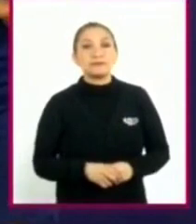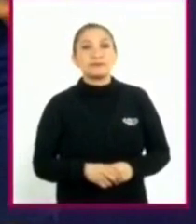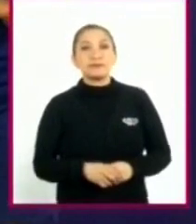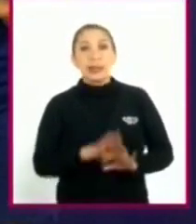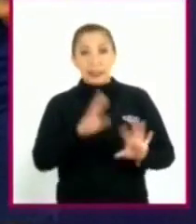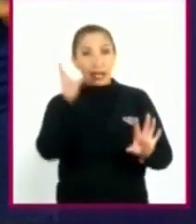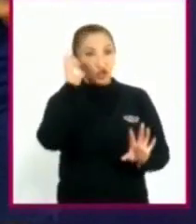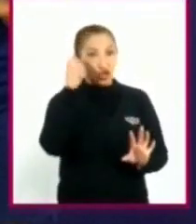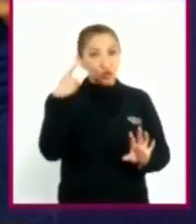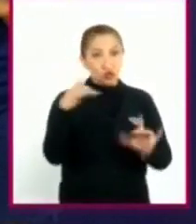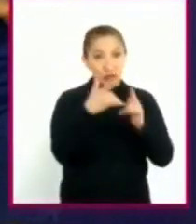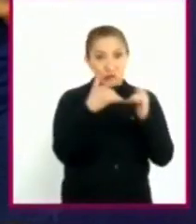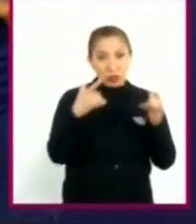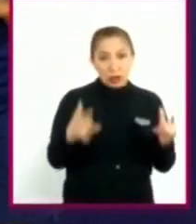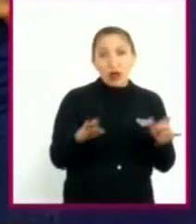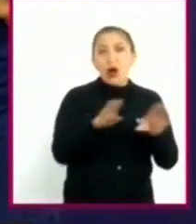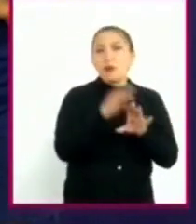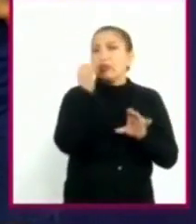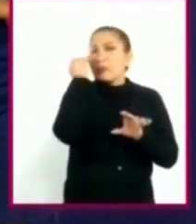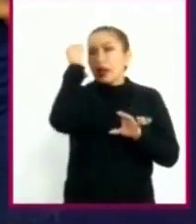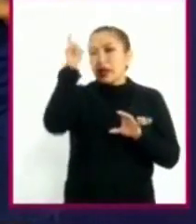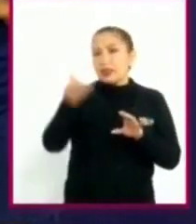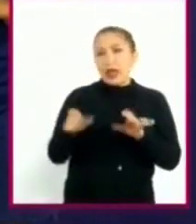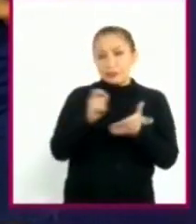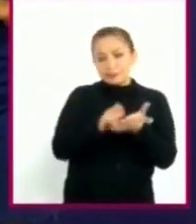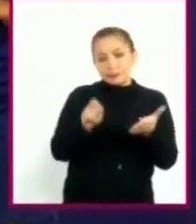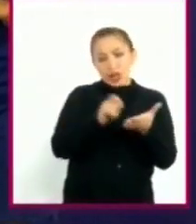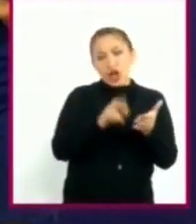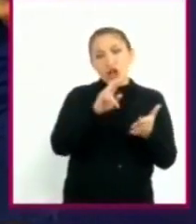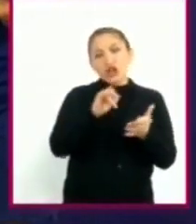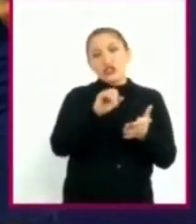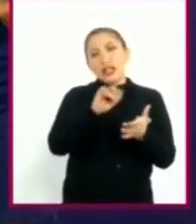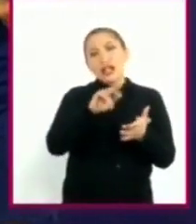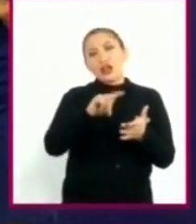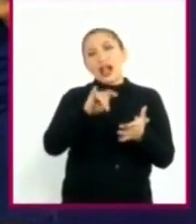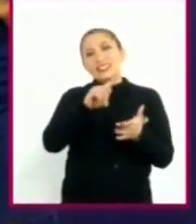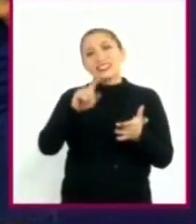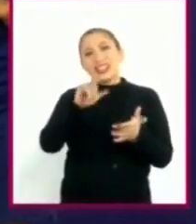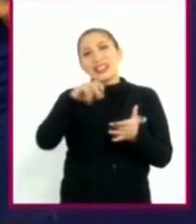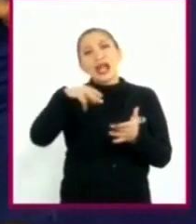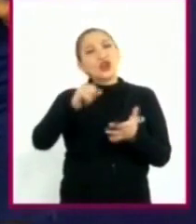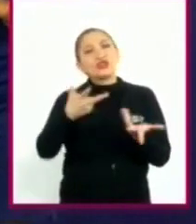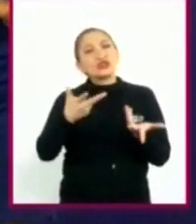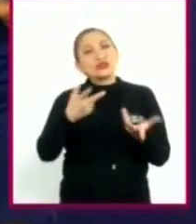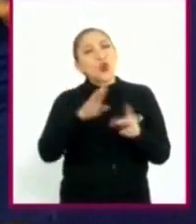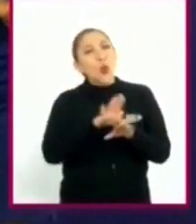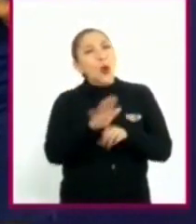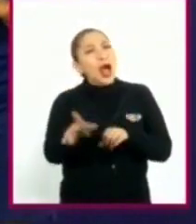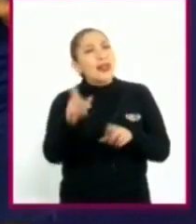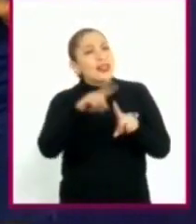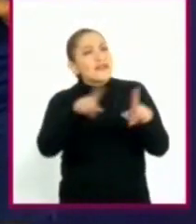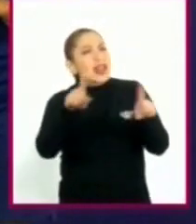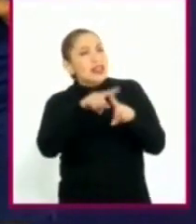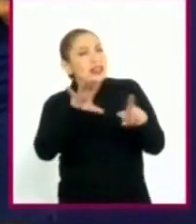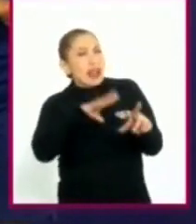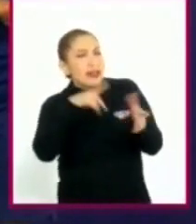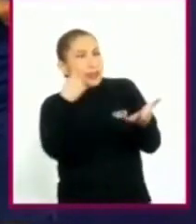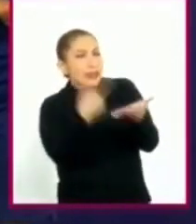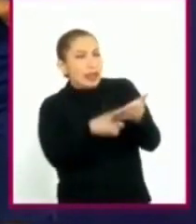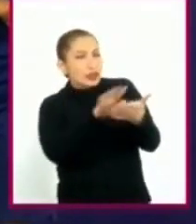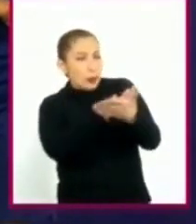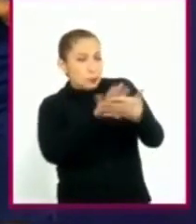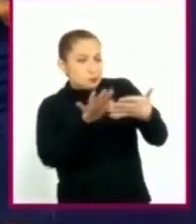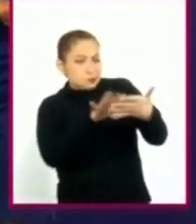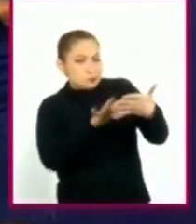Habiendo escuchado esto, ¿cómo se imaginan la escritura de Rosario Castellanos? ¿Qué variaciones se imaginan que se encuentran en